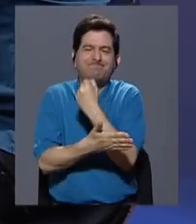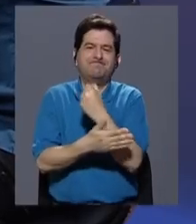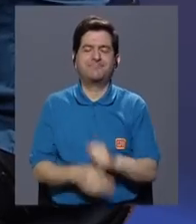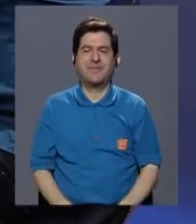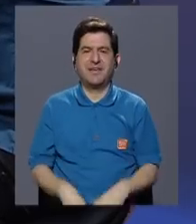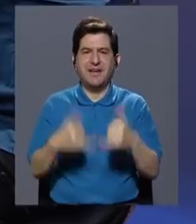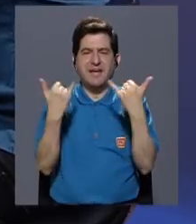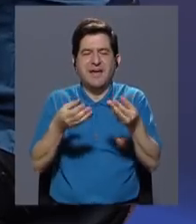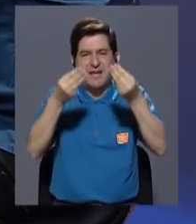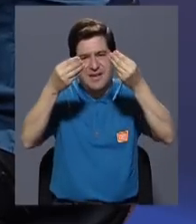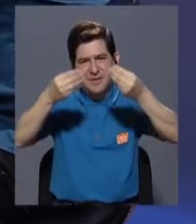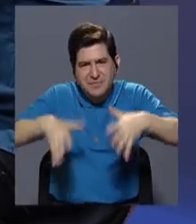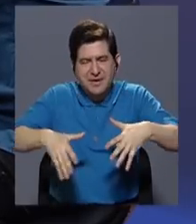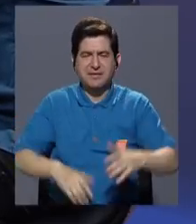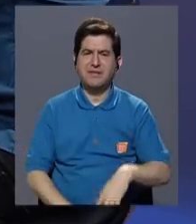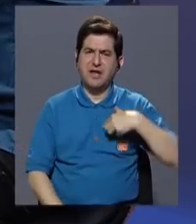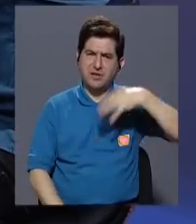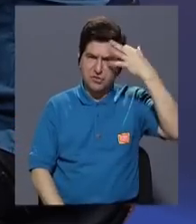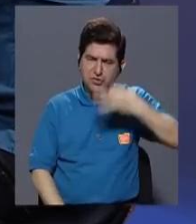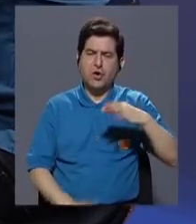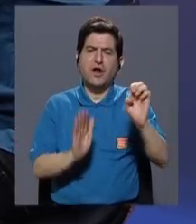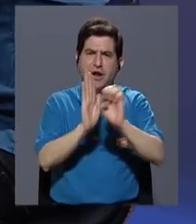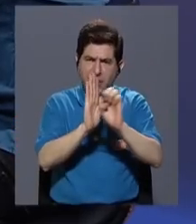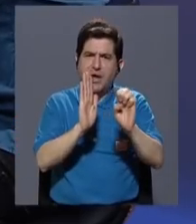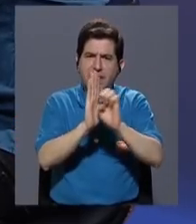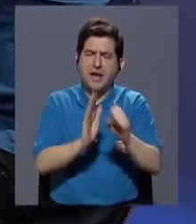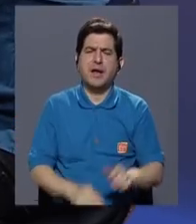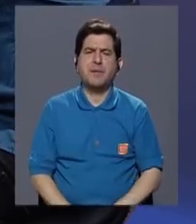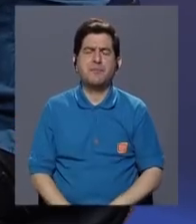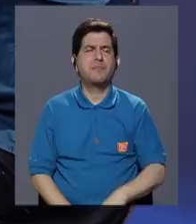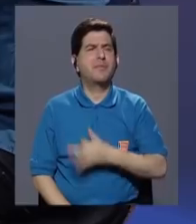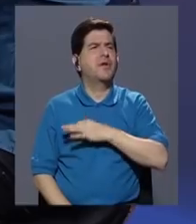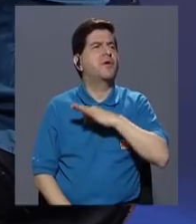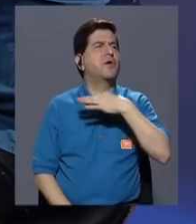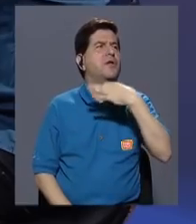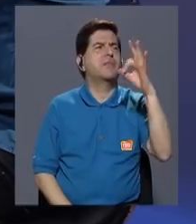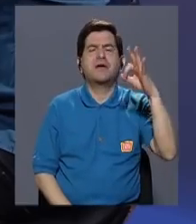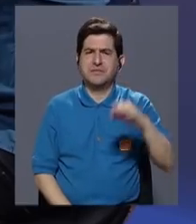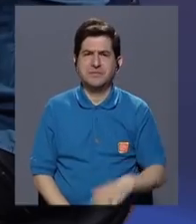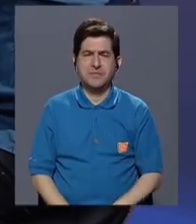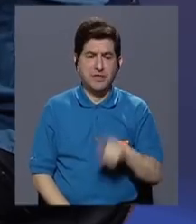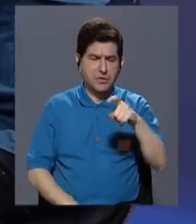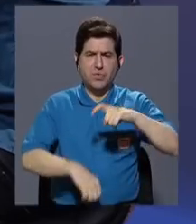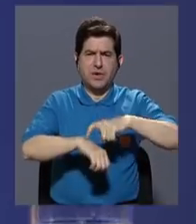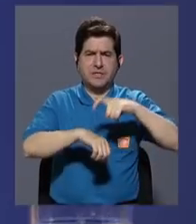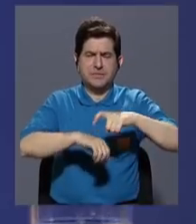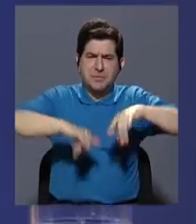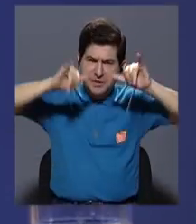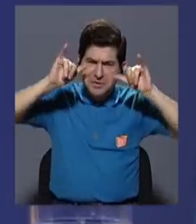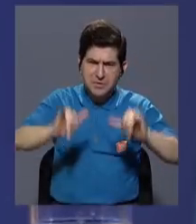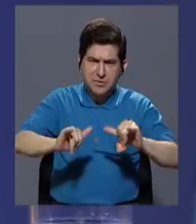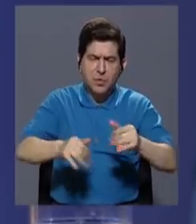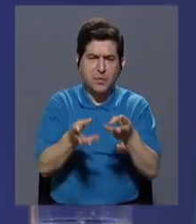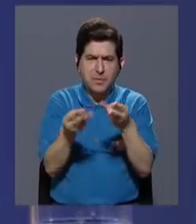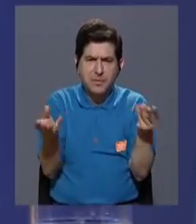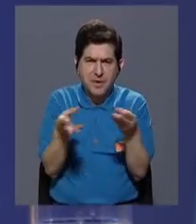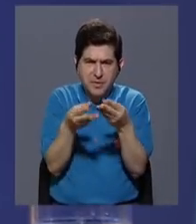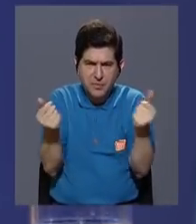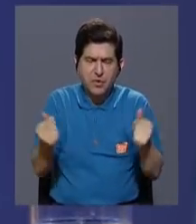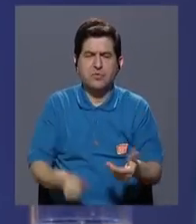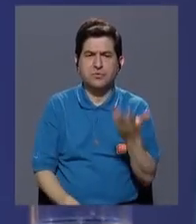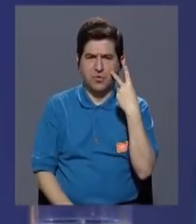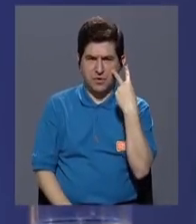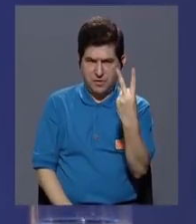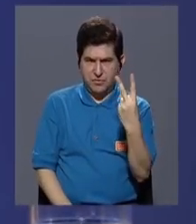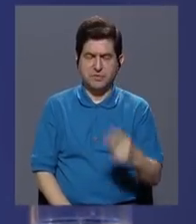que se haya perdido eso porque yo creo que es un ejemplo de del espíritu que debe de reinar en las